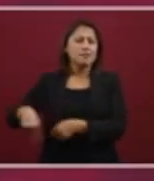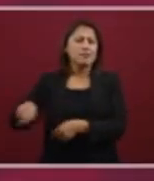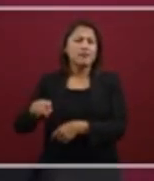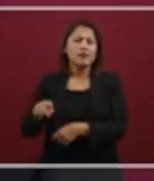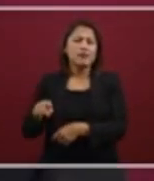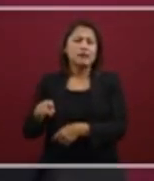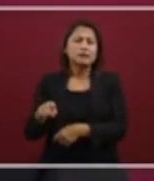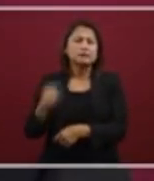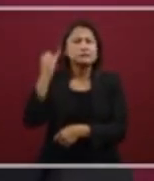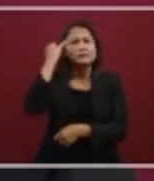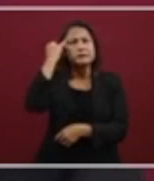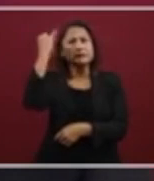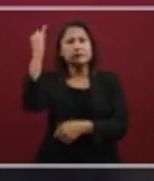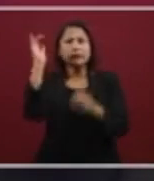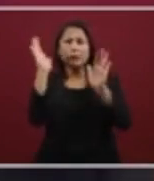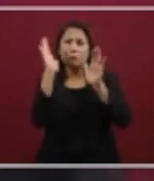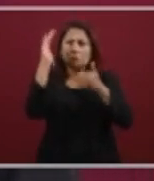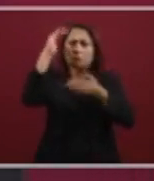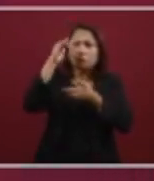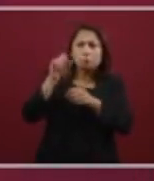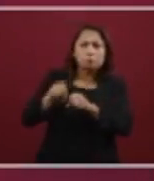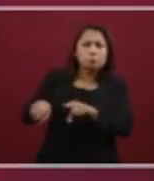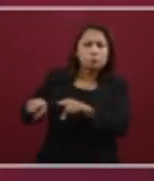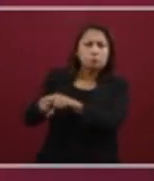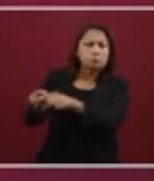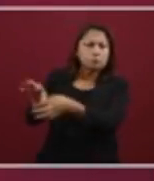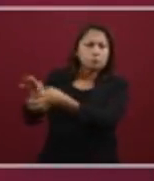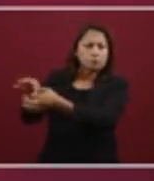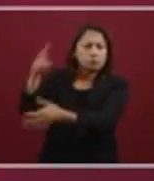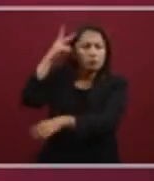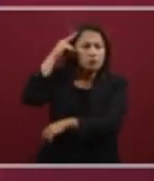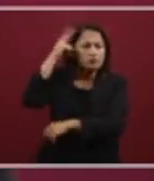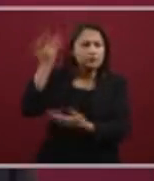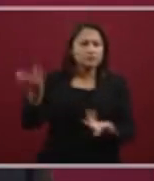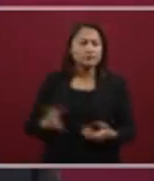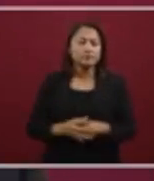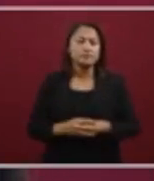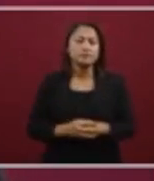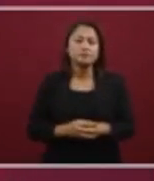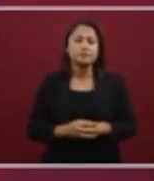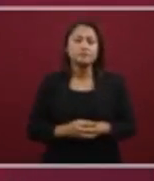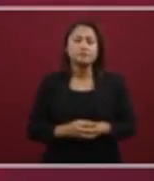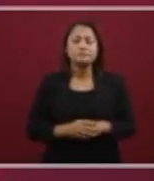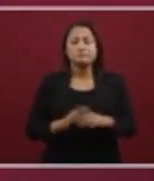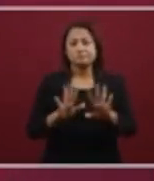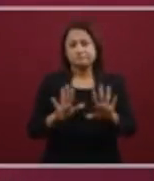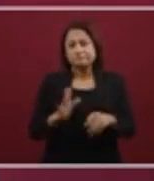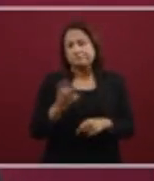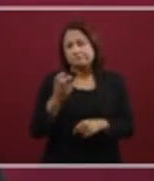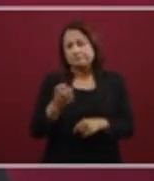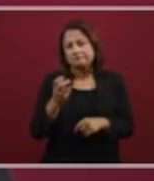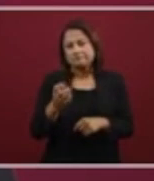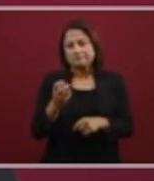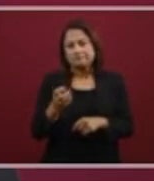conservadora. Entonces, estamos hablando de una circunstancia